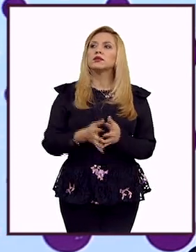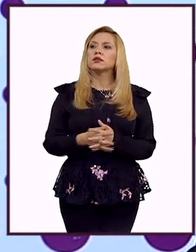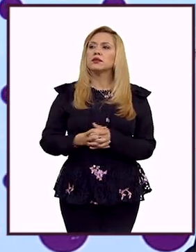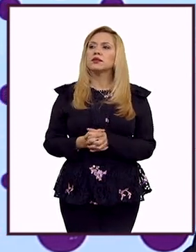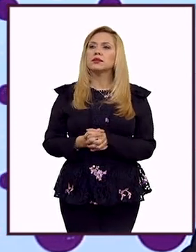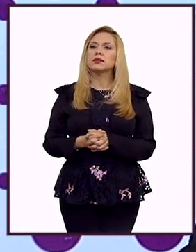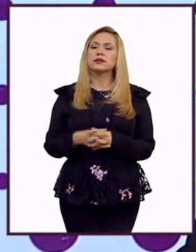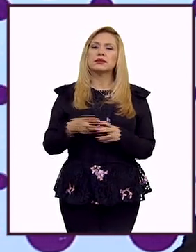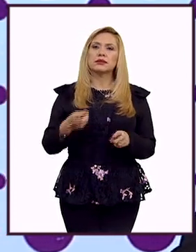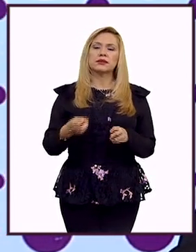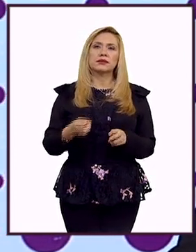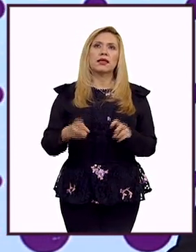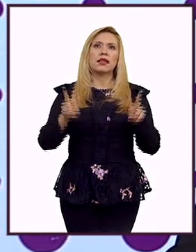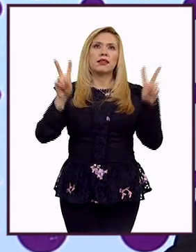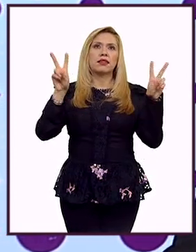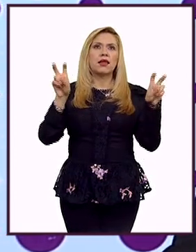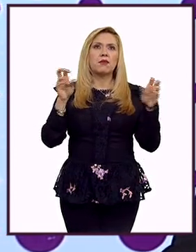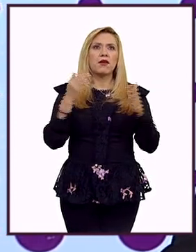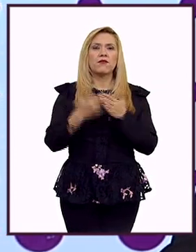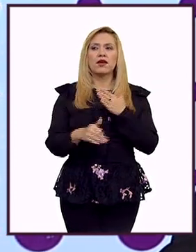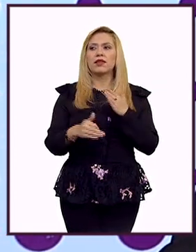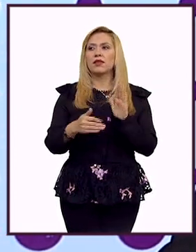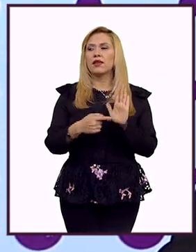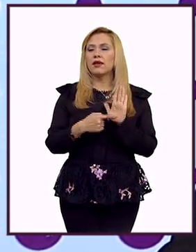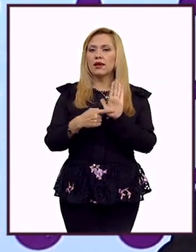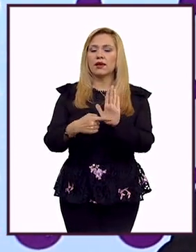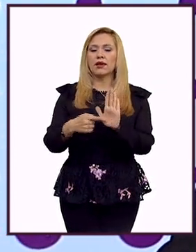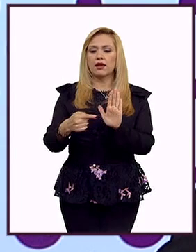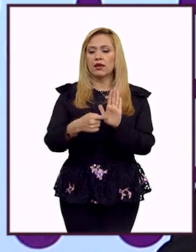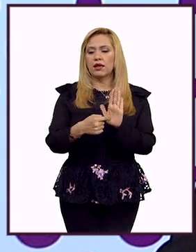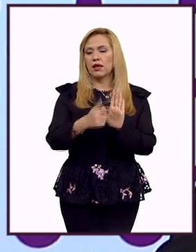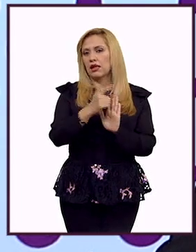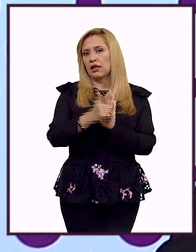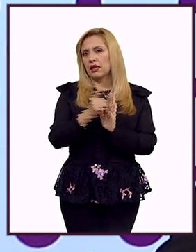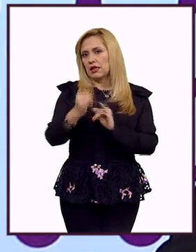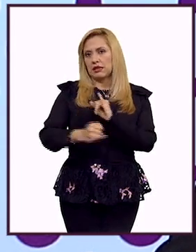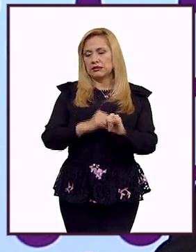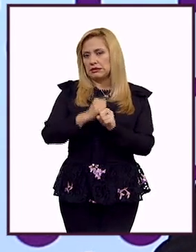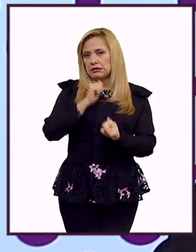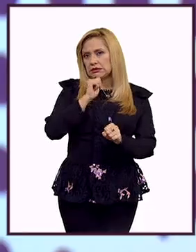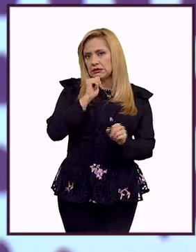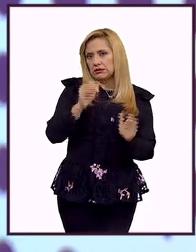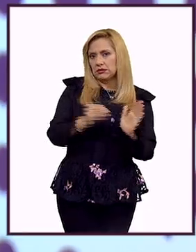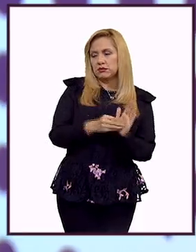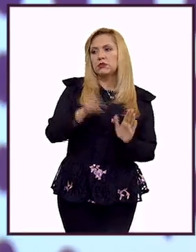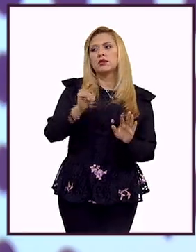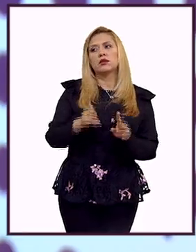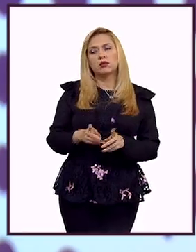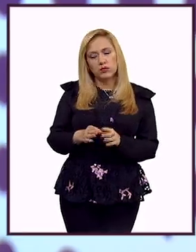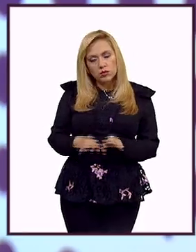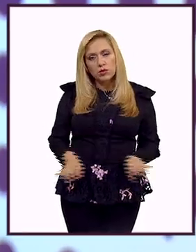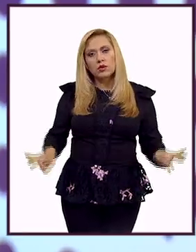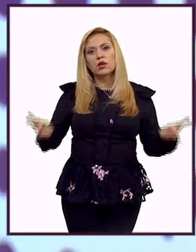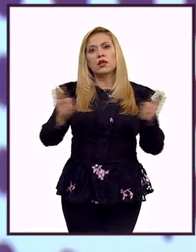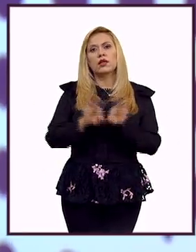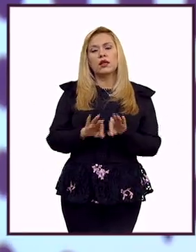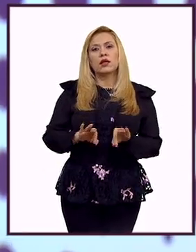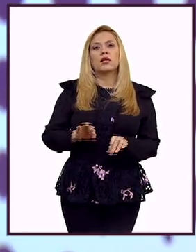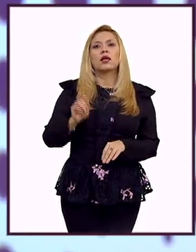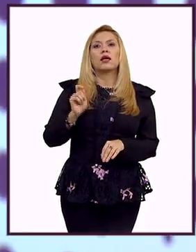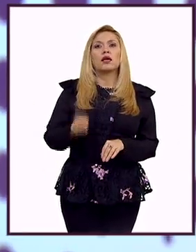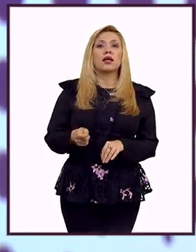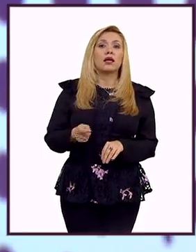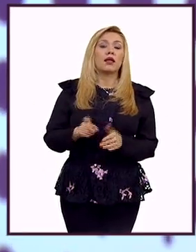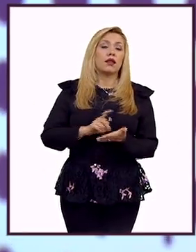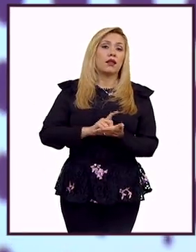tema que probablemente no queda tan presente dentro de la declaración, pero que sin duda es importante también por lo que había mencionado antes, pues es